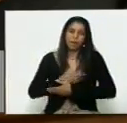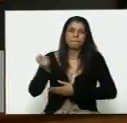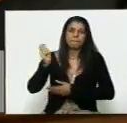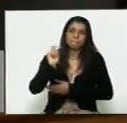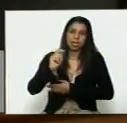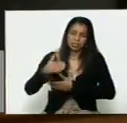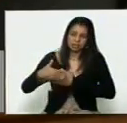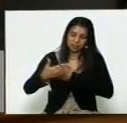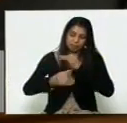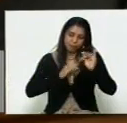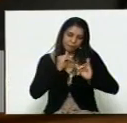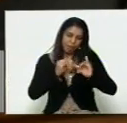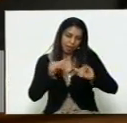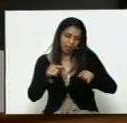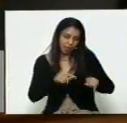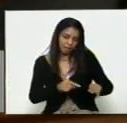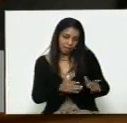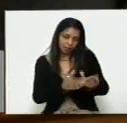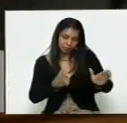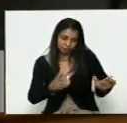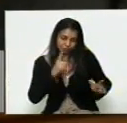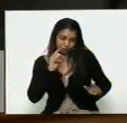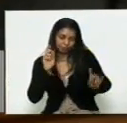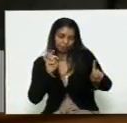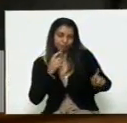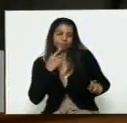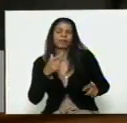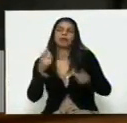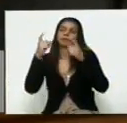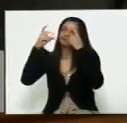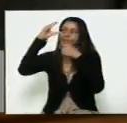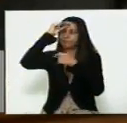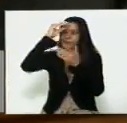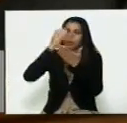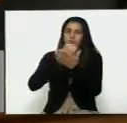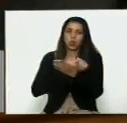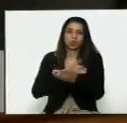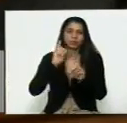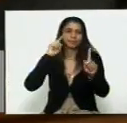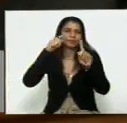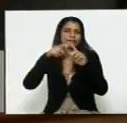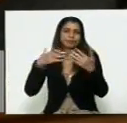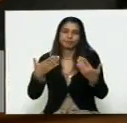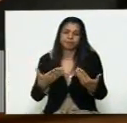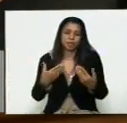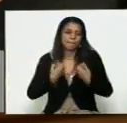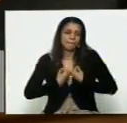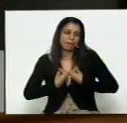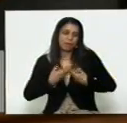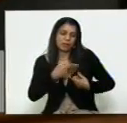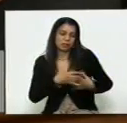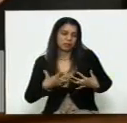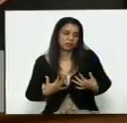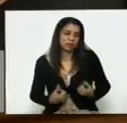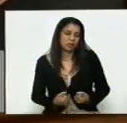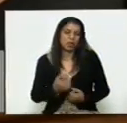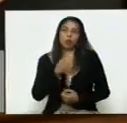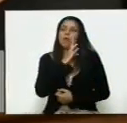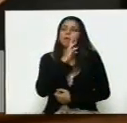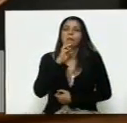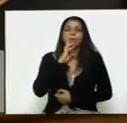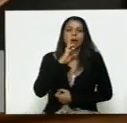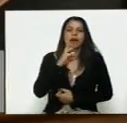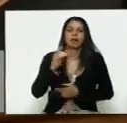de vida del niño o niña, cuya finalidad es garantizar la vida y salud de las madres,